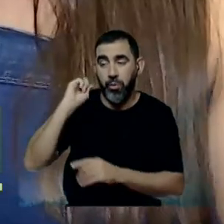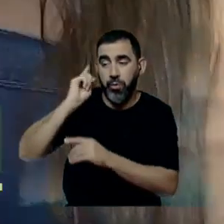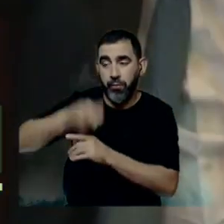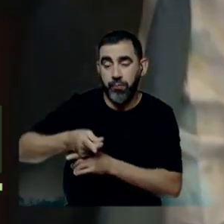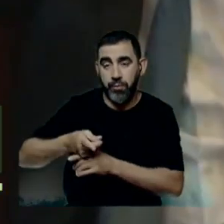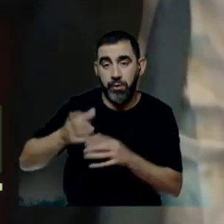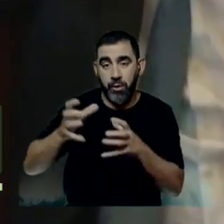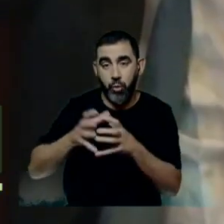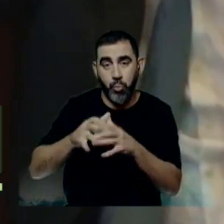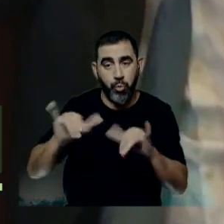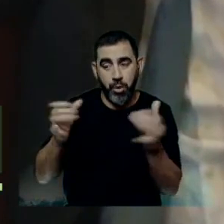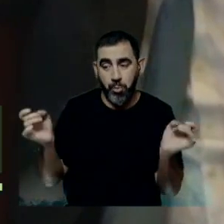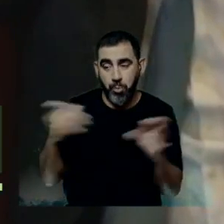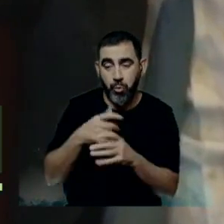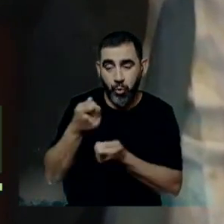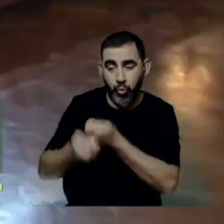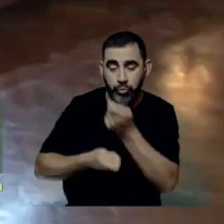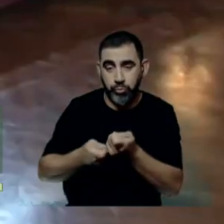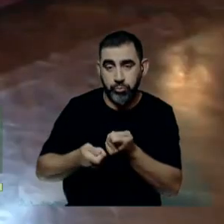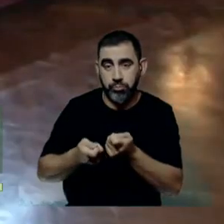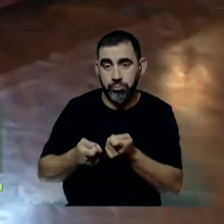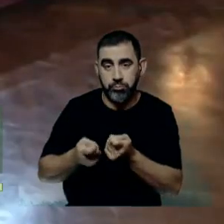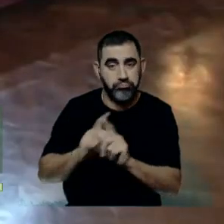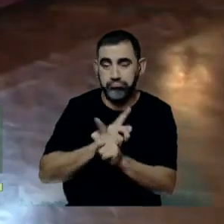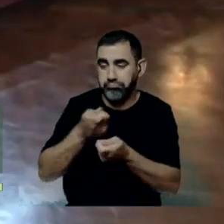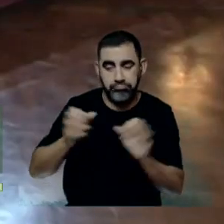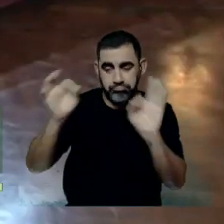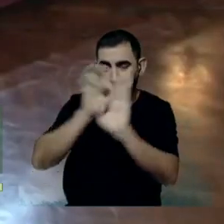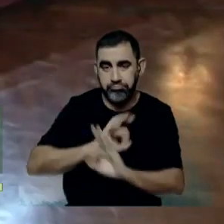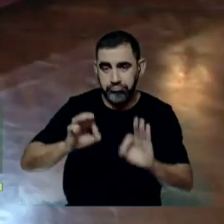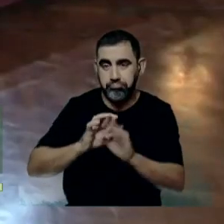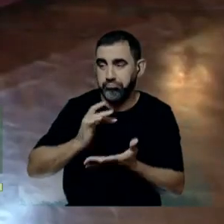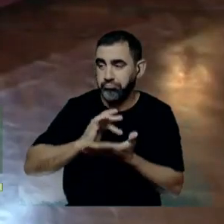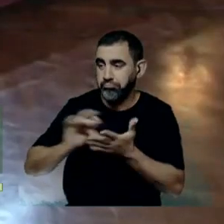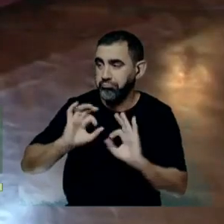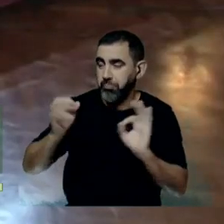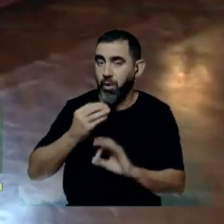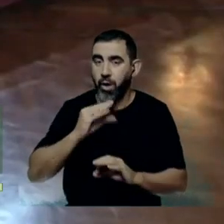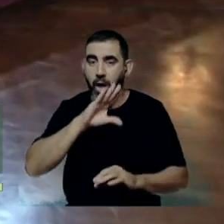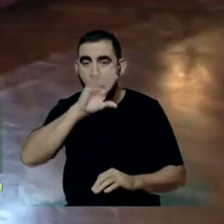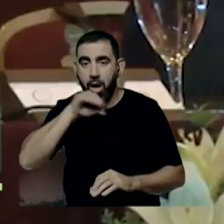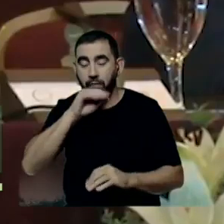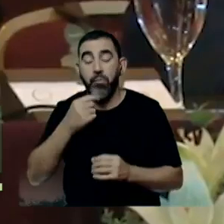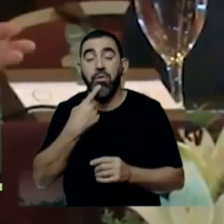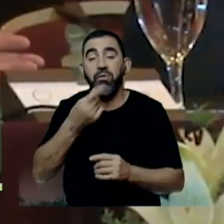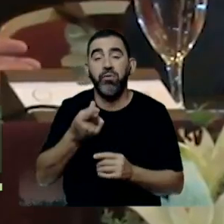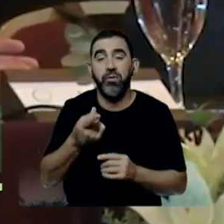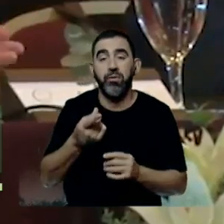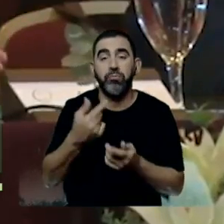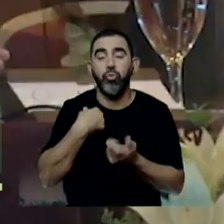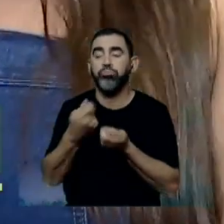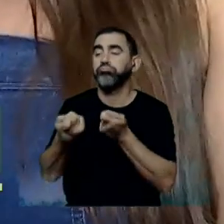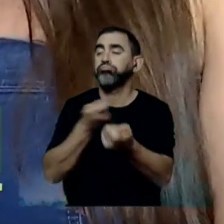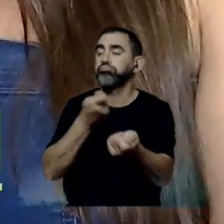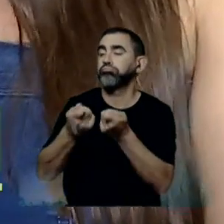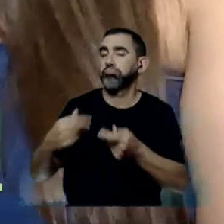los equipos ya estaban para ser instalados, no instalarlos, es decir, dejarnos sin voz, porque según él lo que quería era administrar el